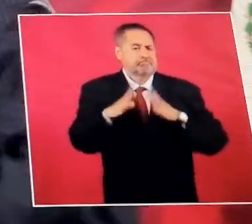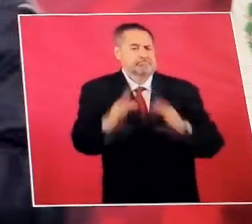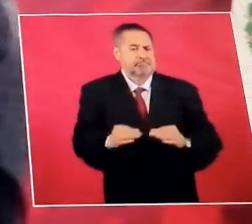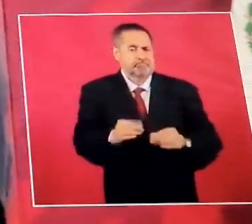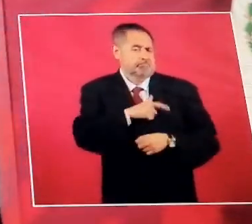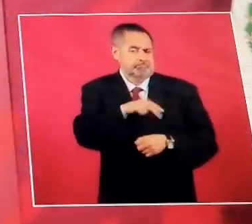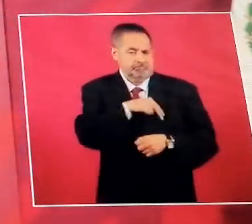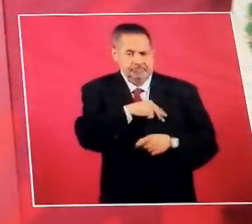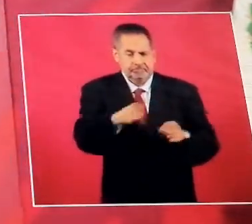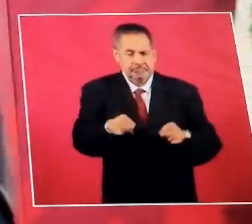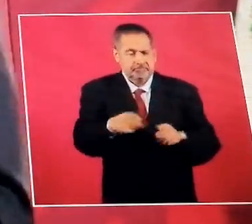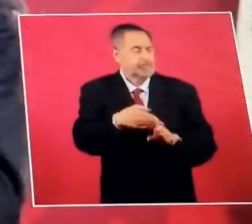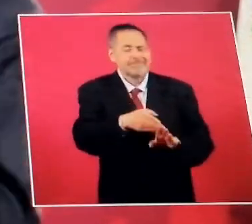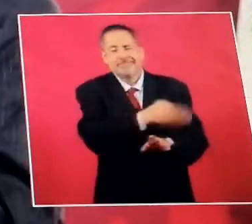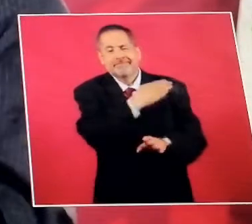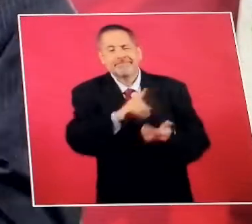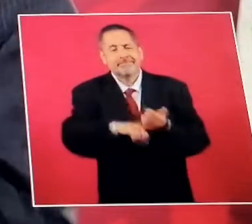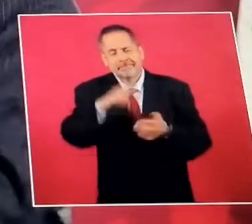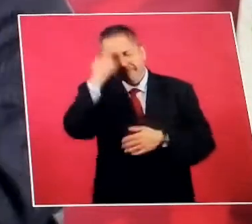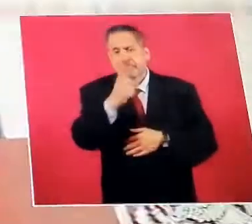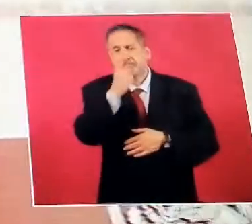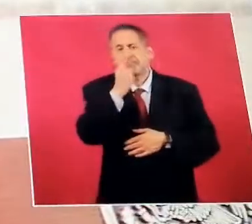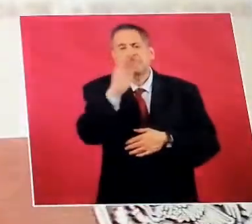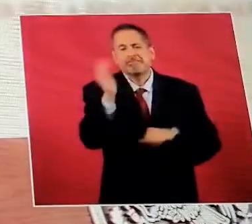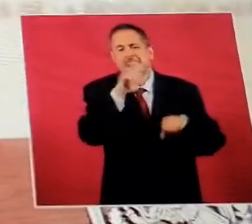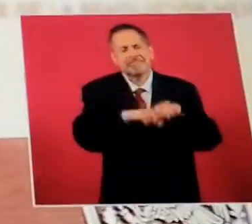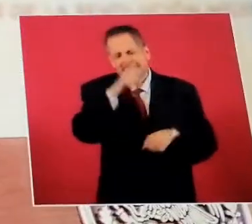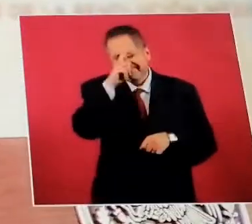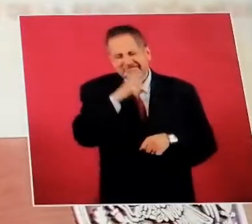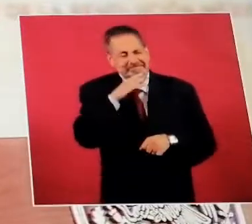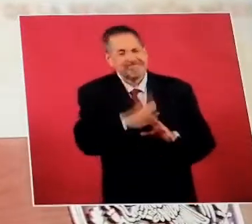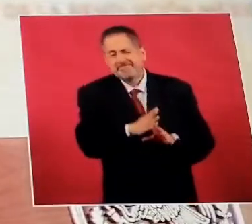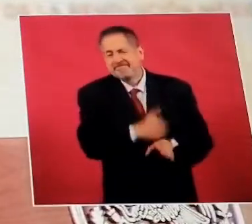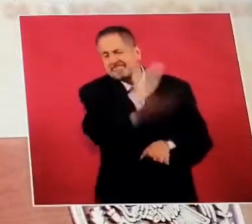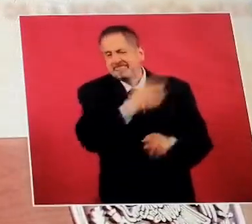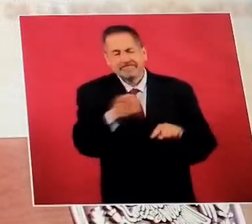y sustituir la Policía Federal, que se pudrió